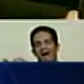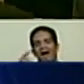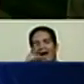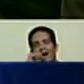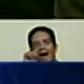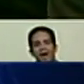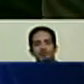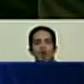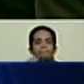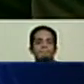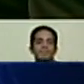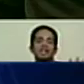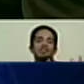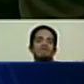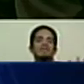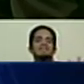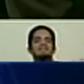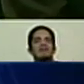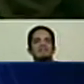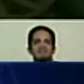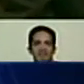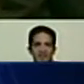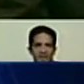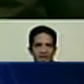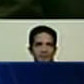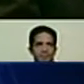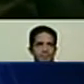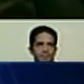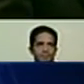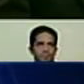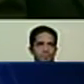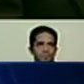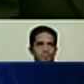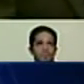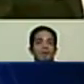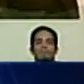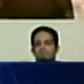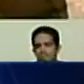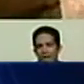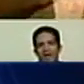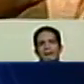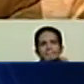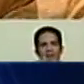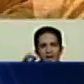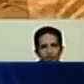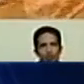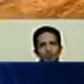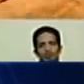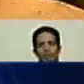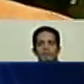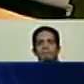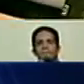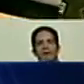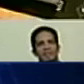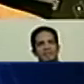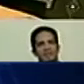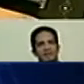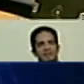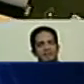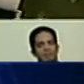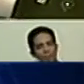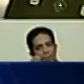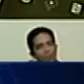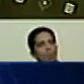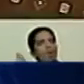1966. Para ser más explícito, yo voy a pedir la proyección de 2 videos que